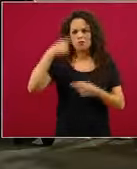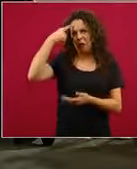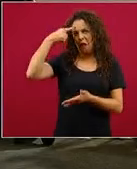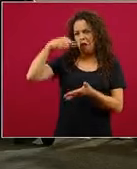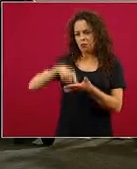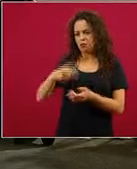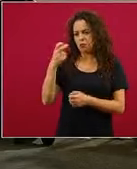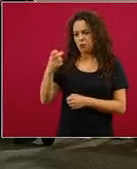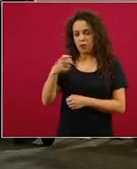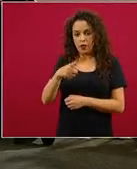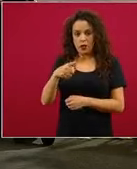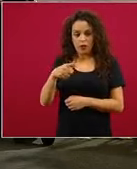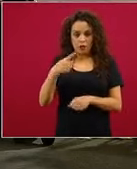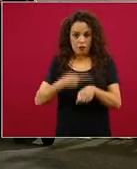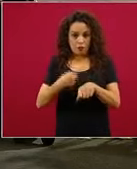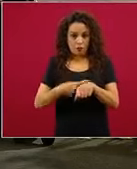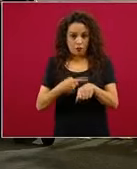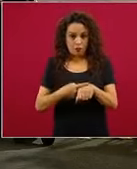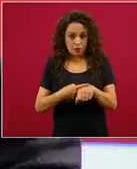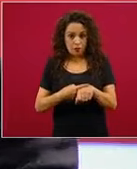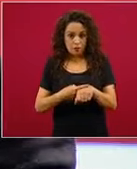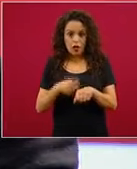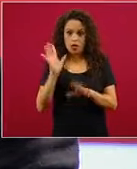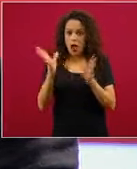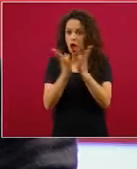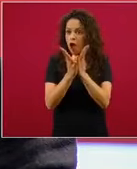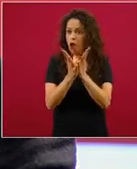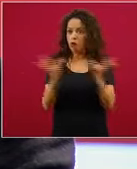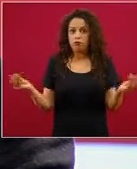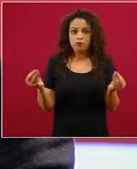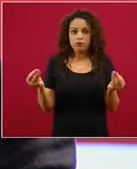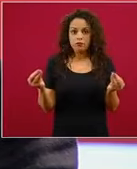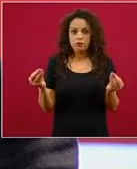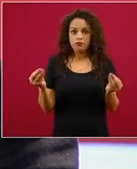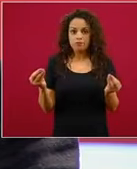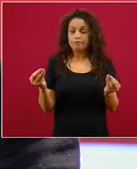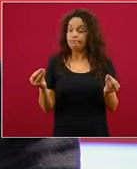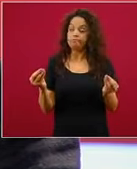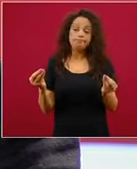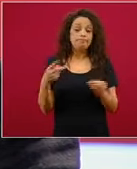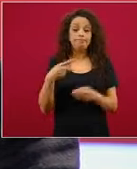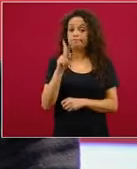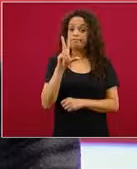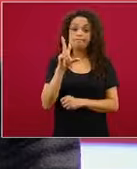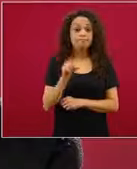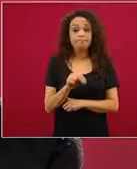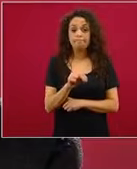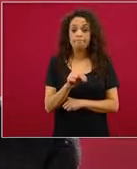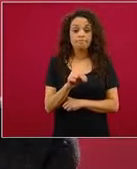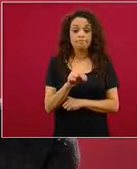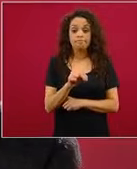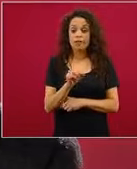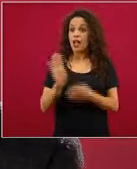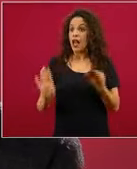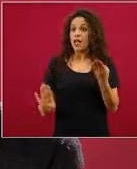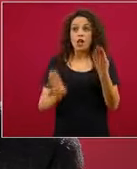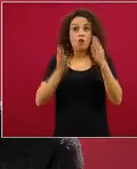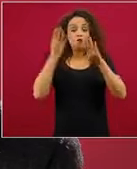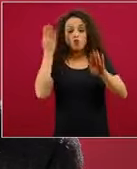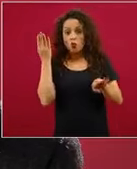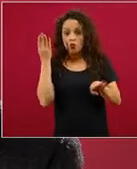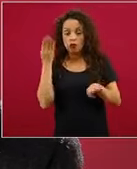tuberculosis es un problema de salud que desapareció hace tiempo, pero lejos estamos de ello. En el mundo entero